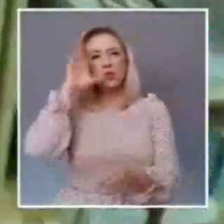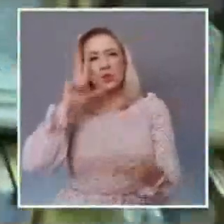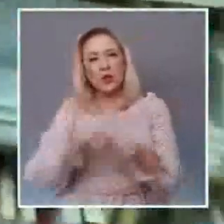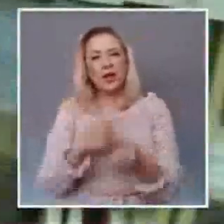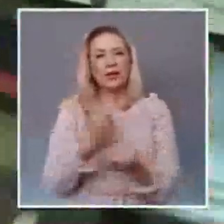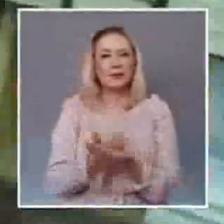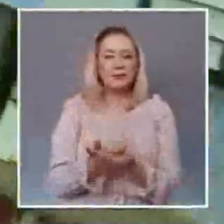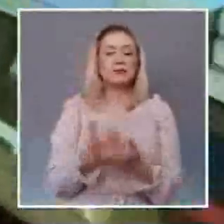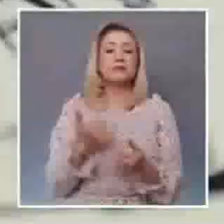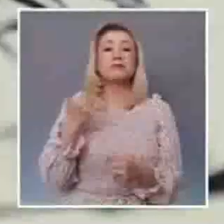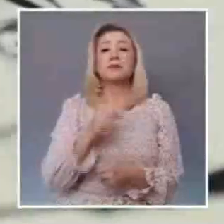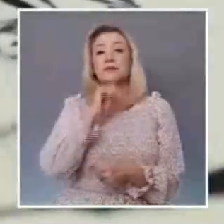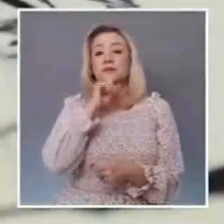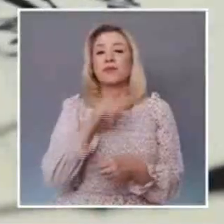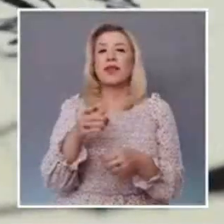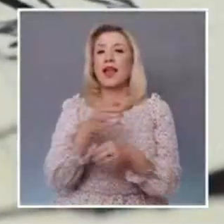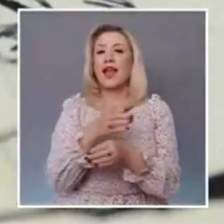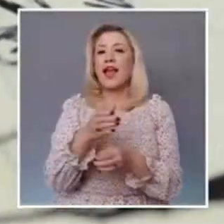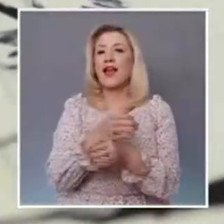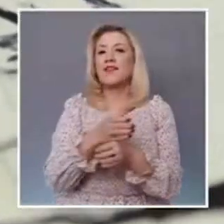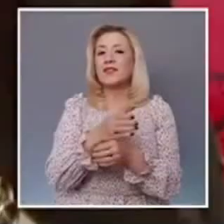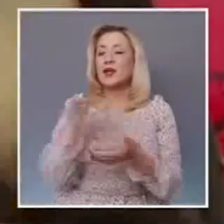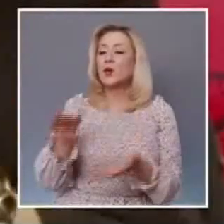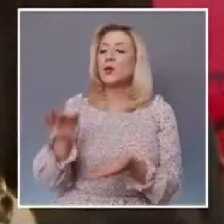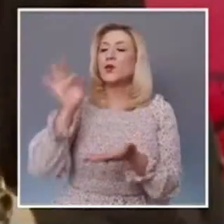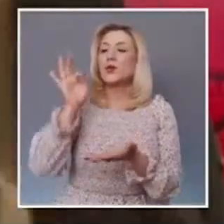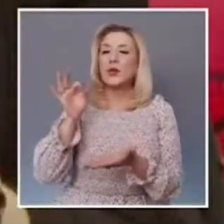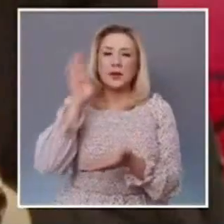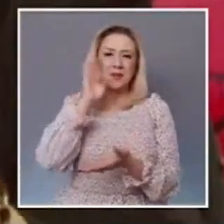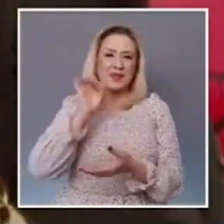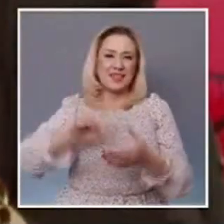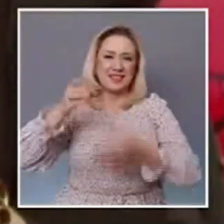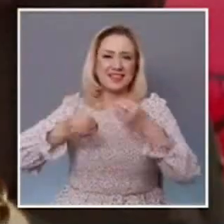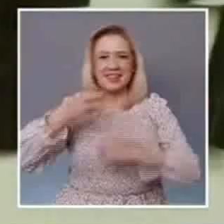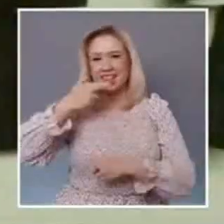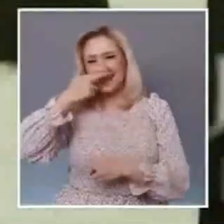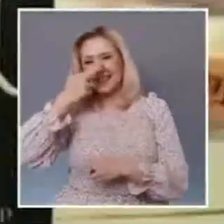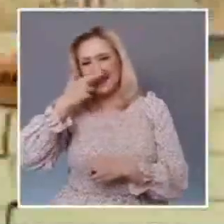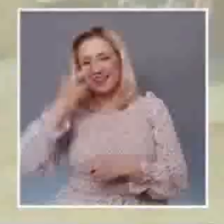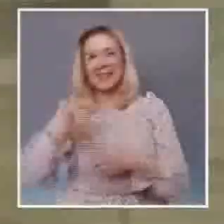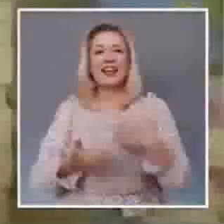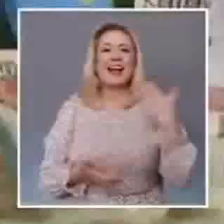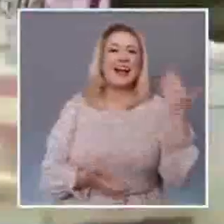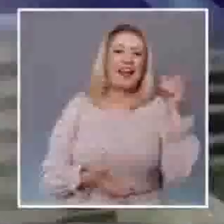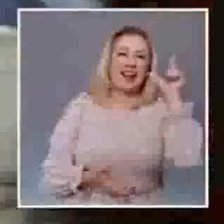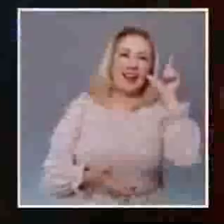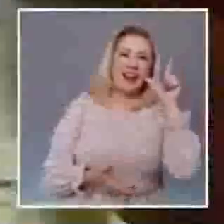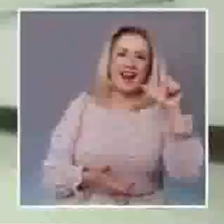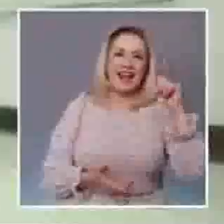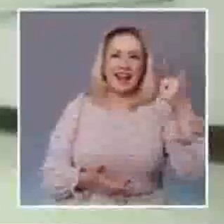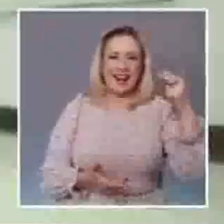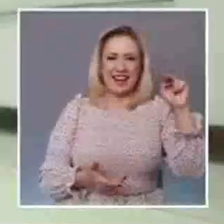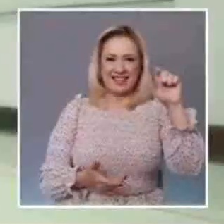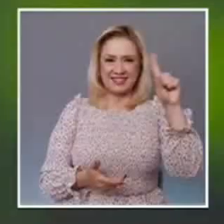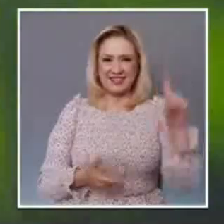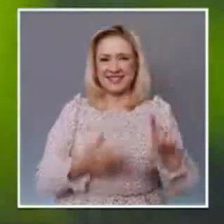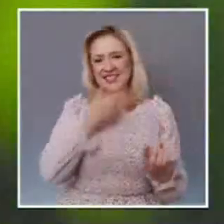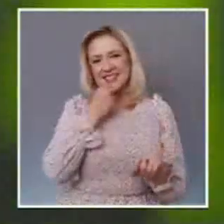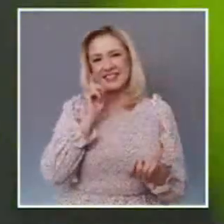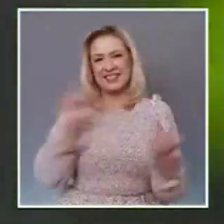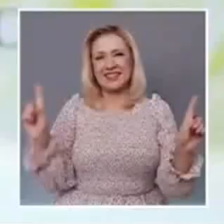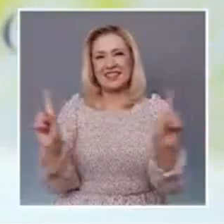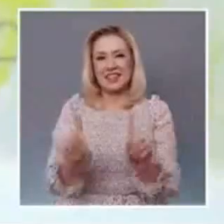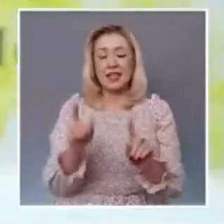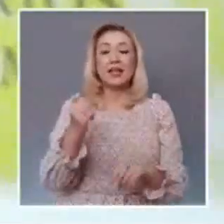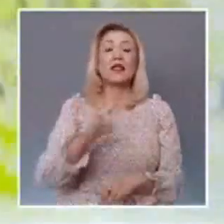la ministra Ana Margarita Ríos Farjat y el ministro Javier Lainez Potisek. Por la tarde se realiza el seminario organizado por la Suprema Corte,